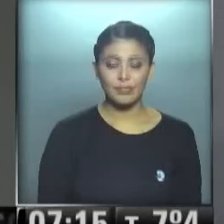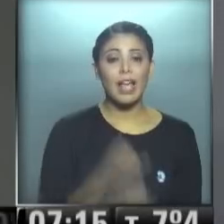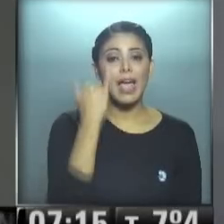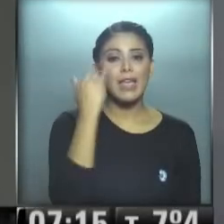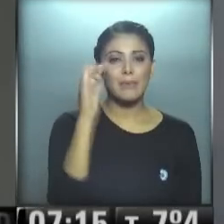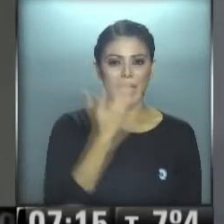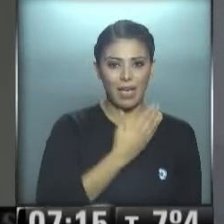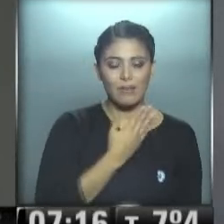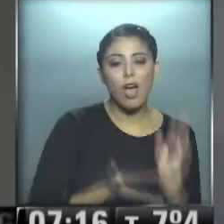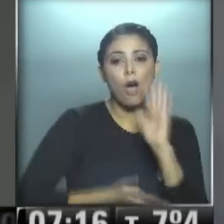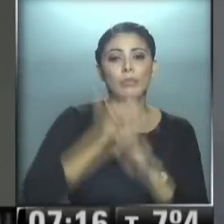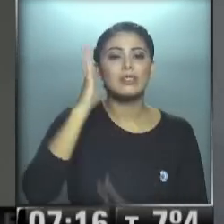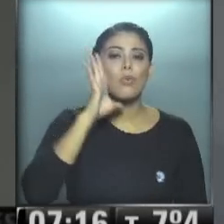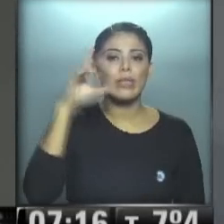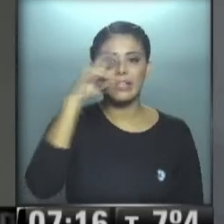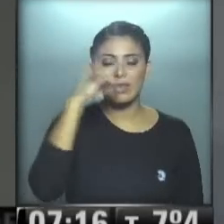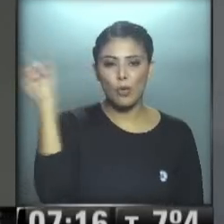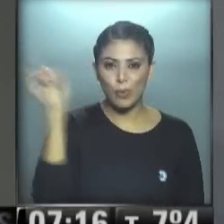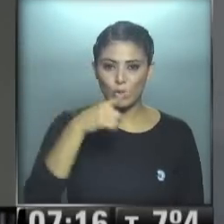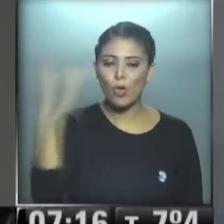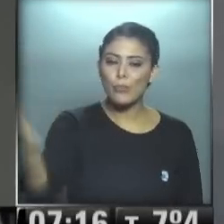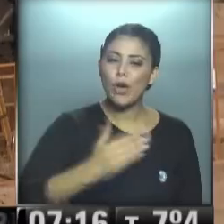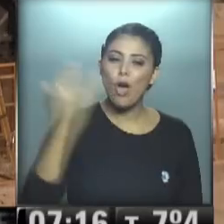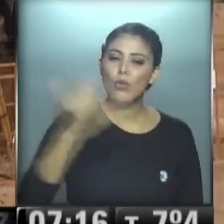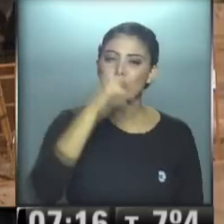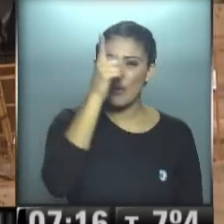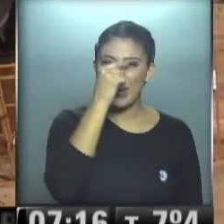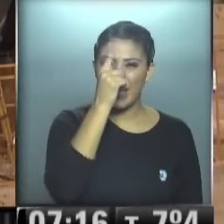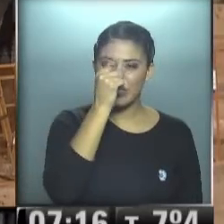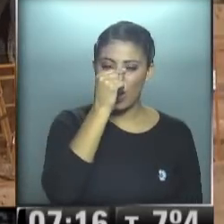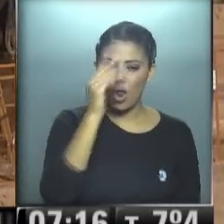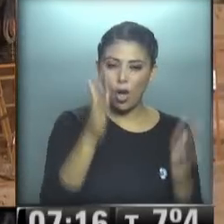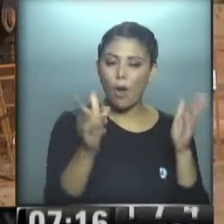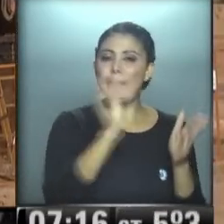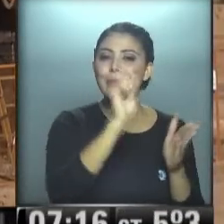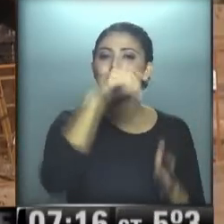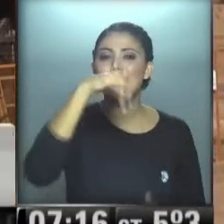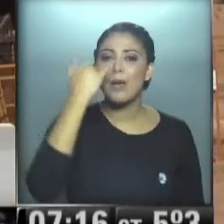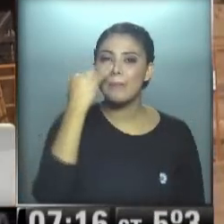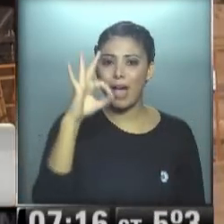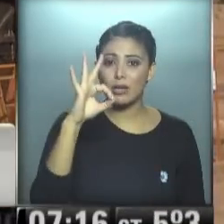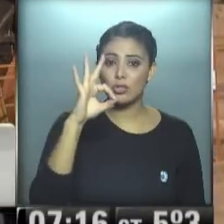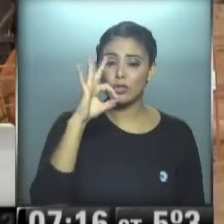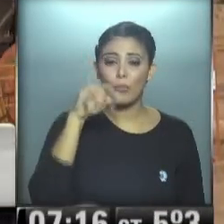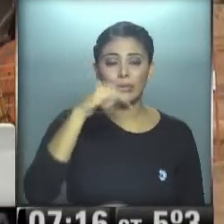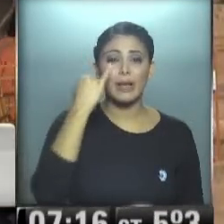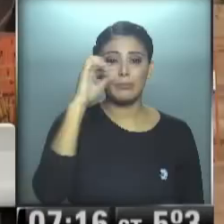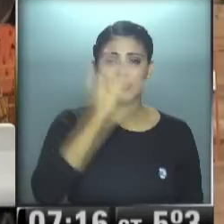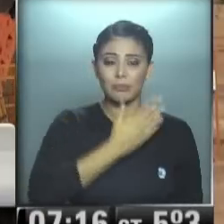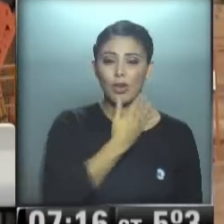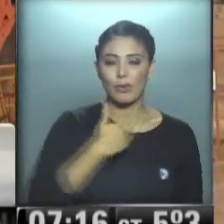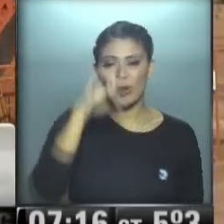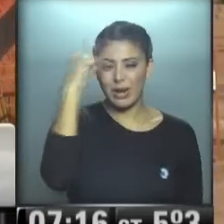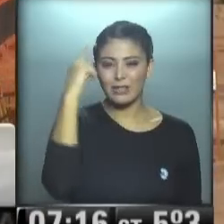YPF aumentó un 57% su producción petrolera durante el mes de mayo. La petrolera que está administrada por el Estado